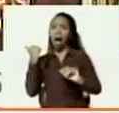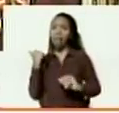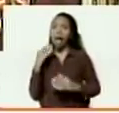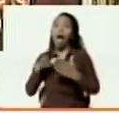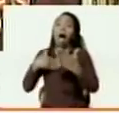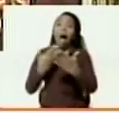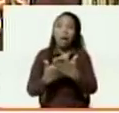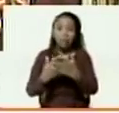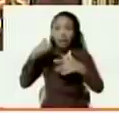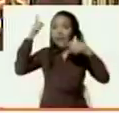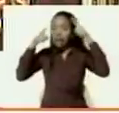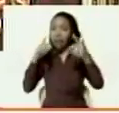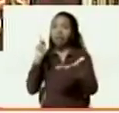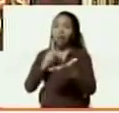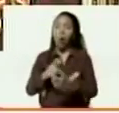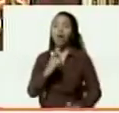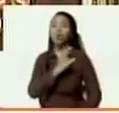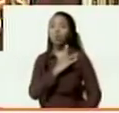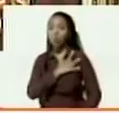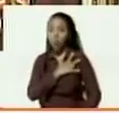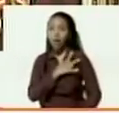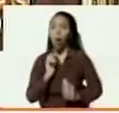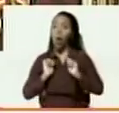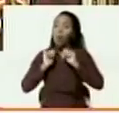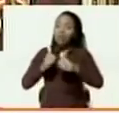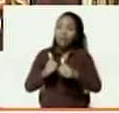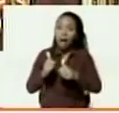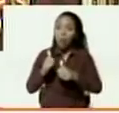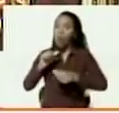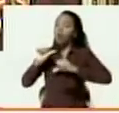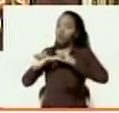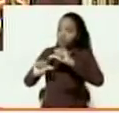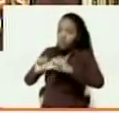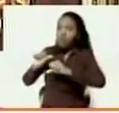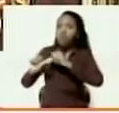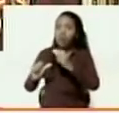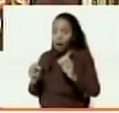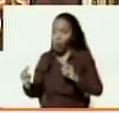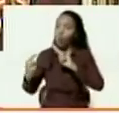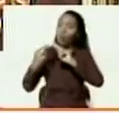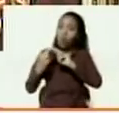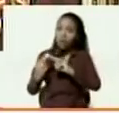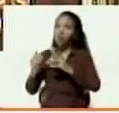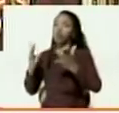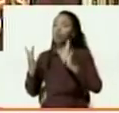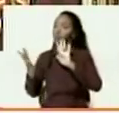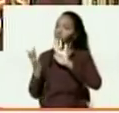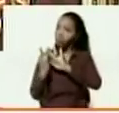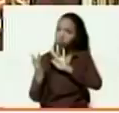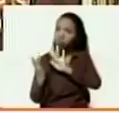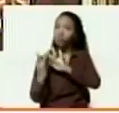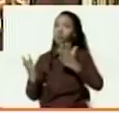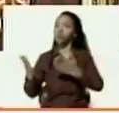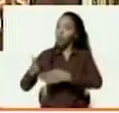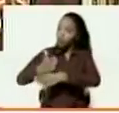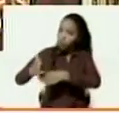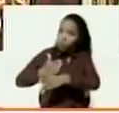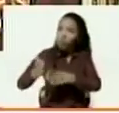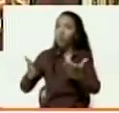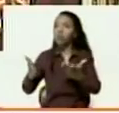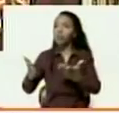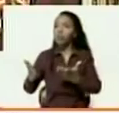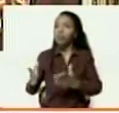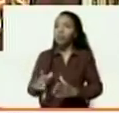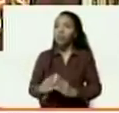Chávez, llegó Lula, y comenzamos un proceso de encuentro, de reencuentro, de cercanía. El destino